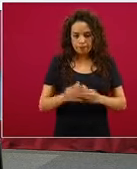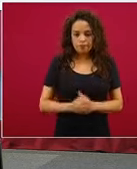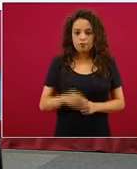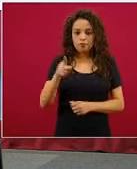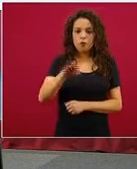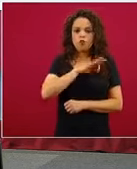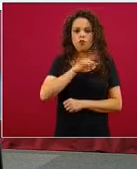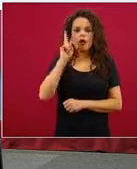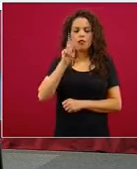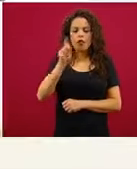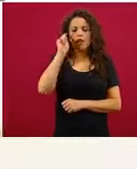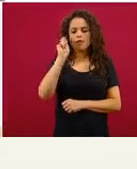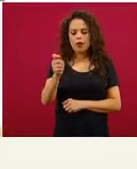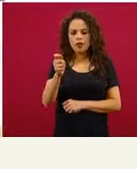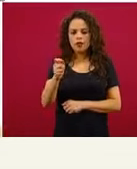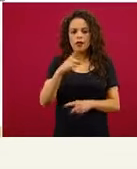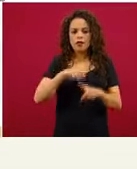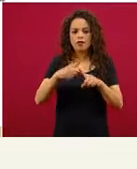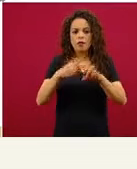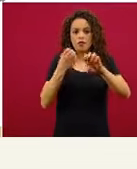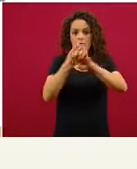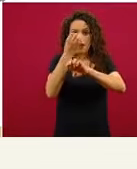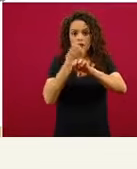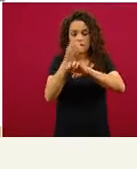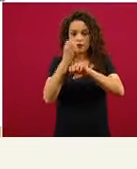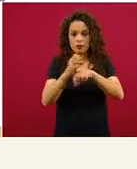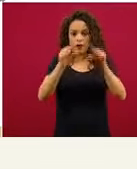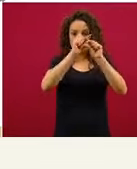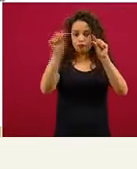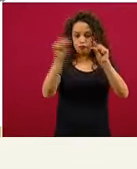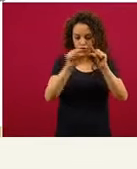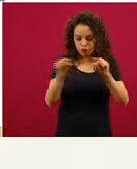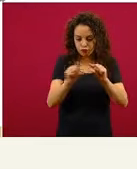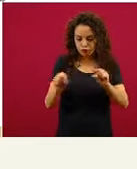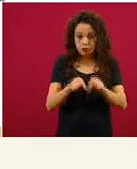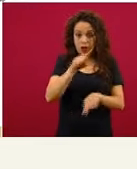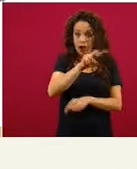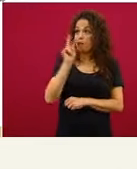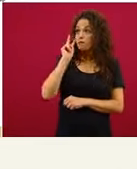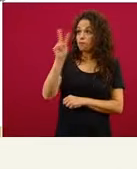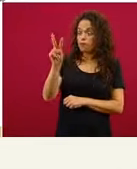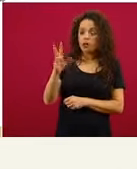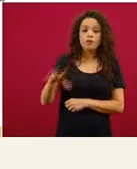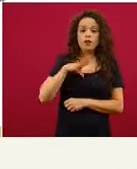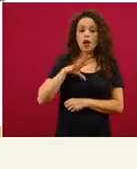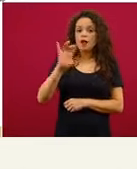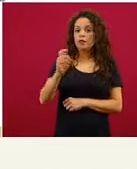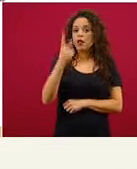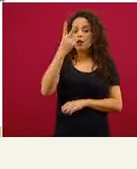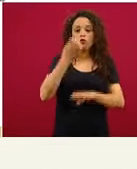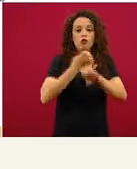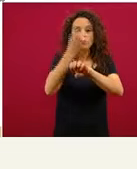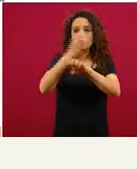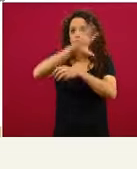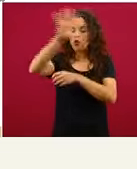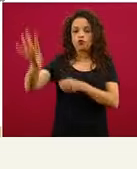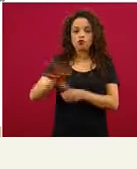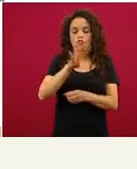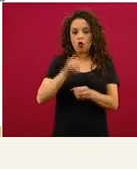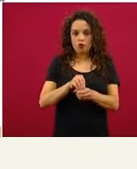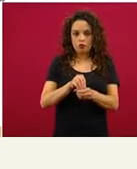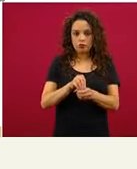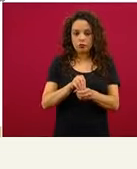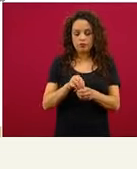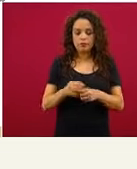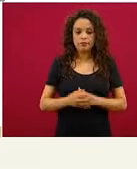una gráfica de las diferentes entidades de la República y si ustedes revisan están nuestras 32 entidades federativas, es decir,